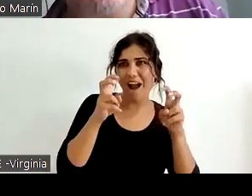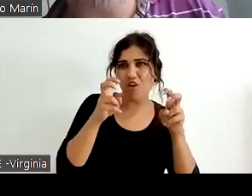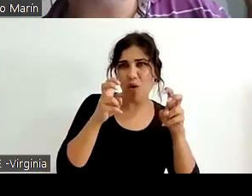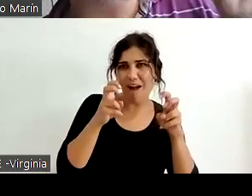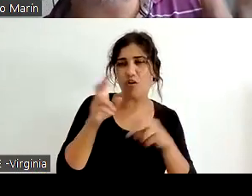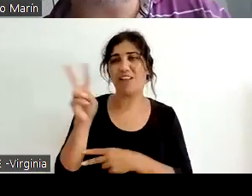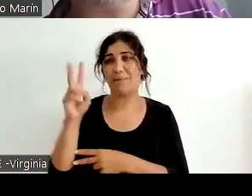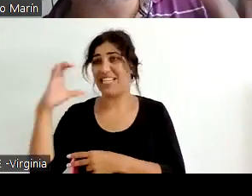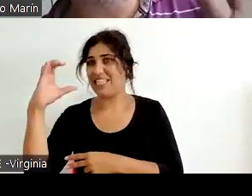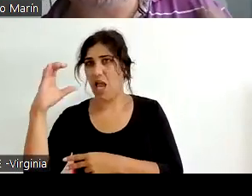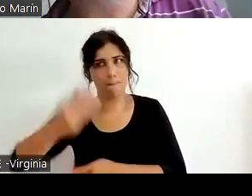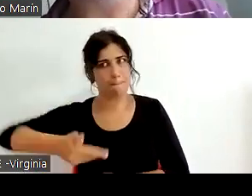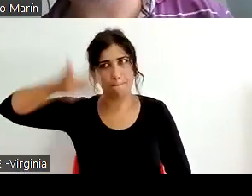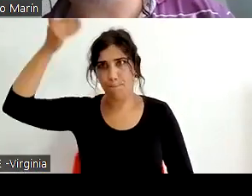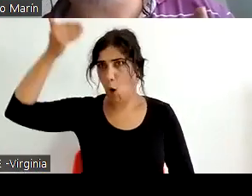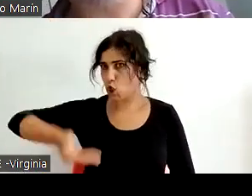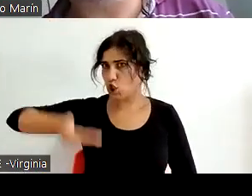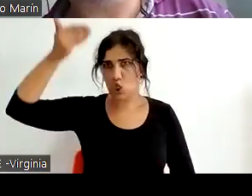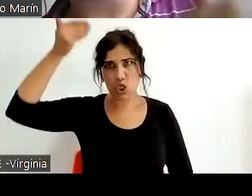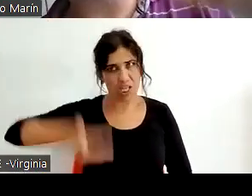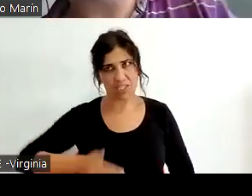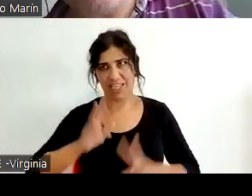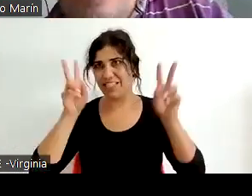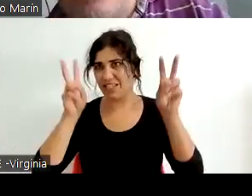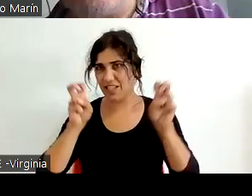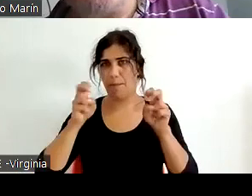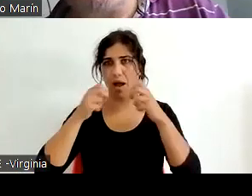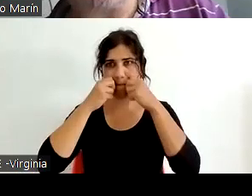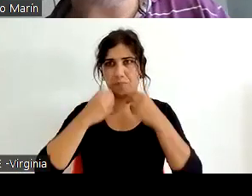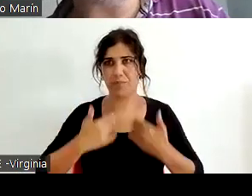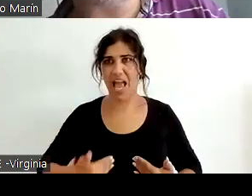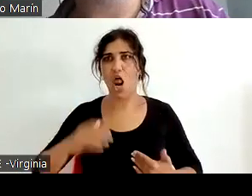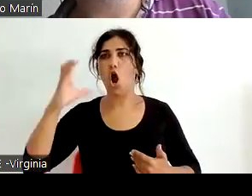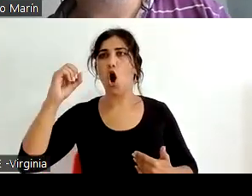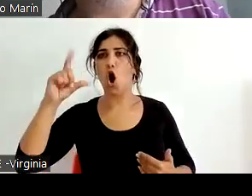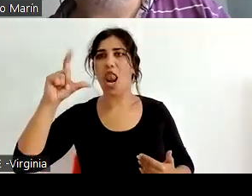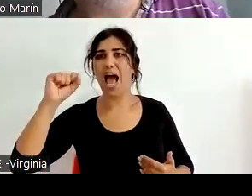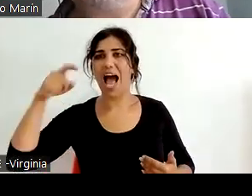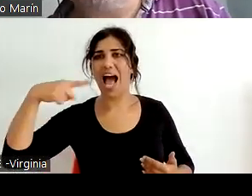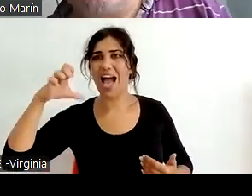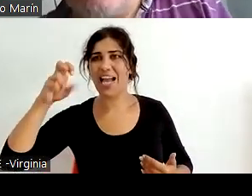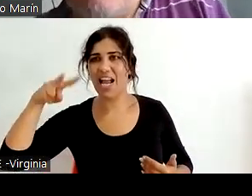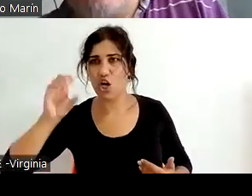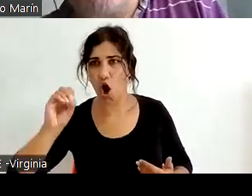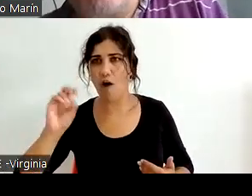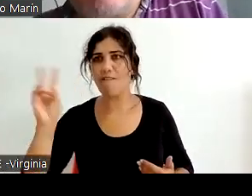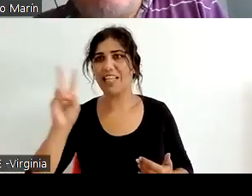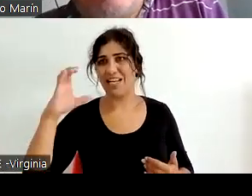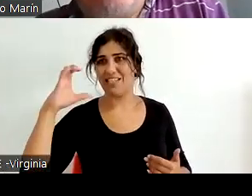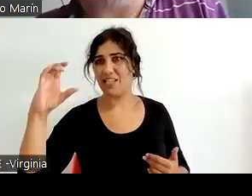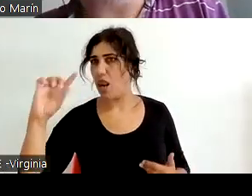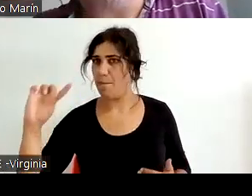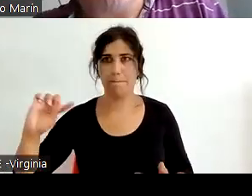sabéis que es la principal implicada en la regeneración del colágeno y el colágeno va a ser la base sobre la